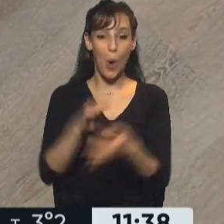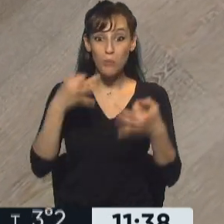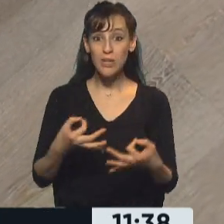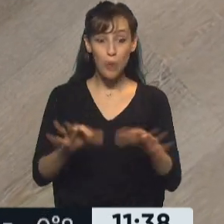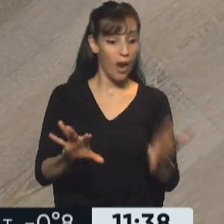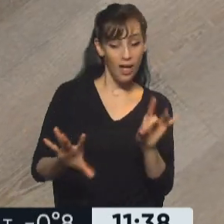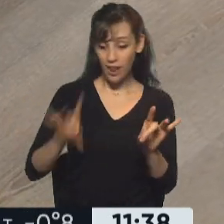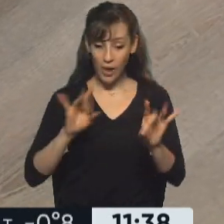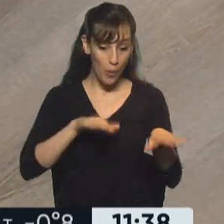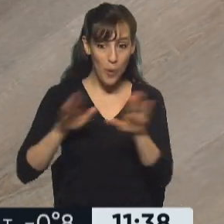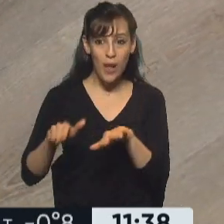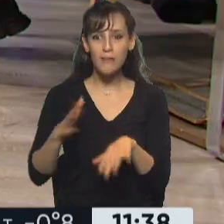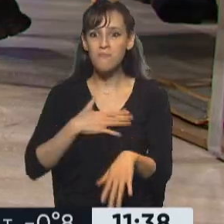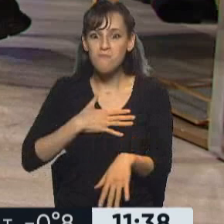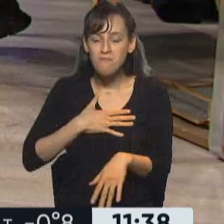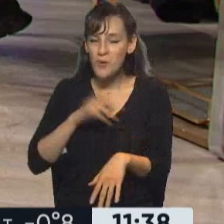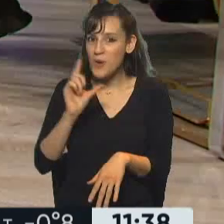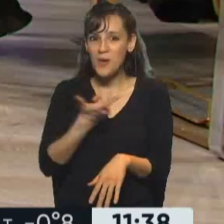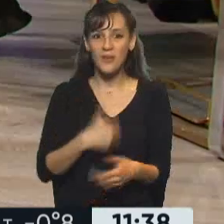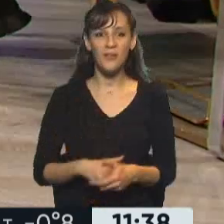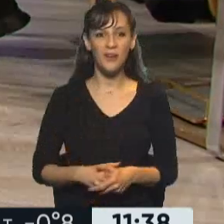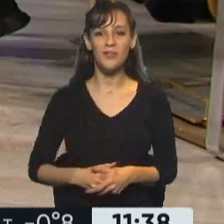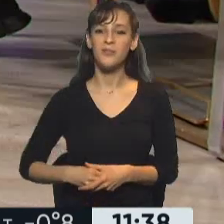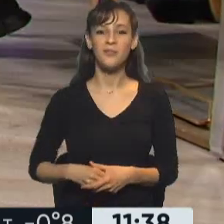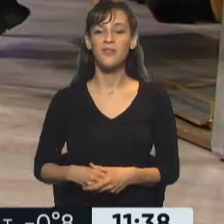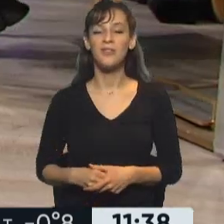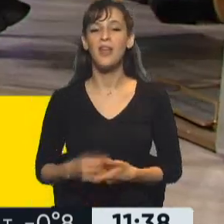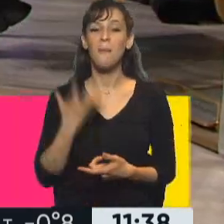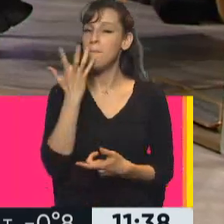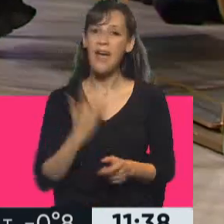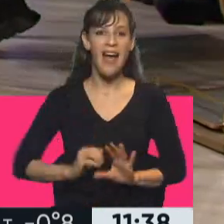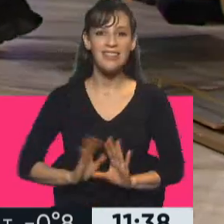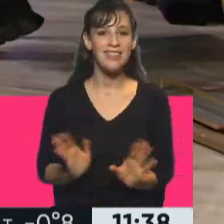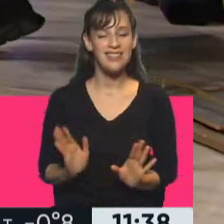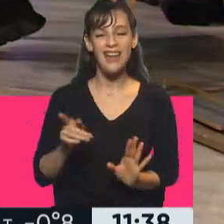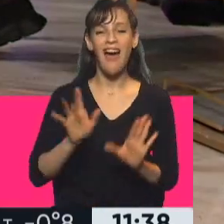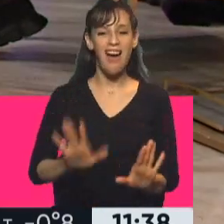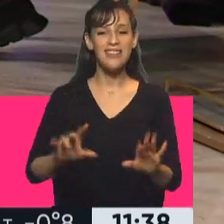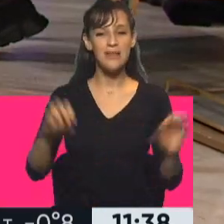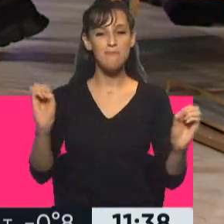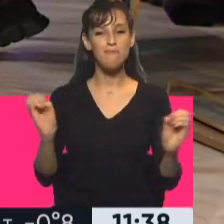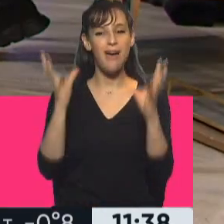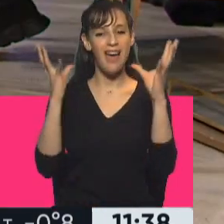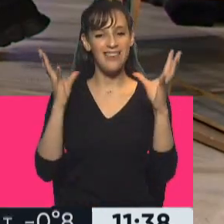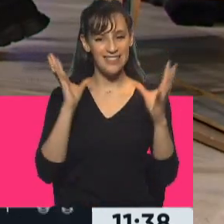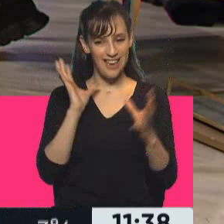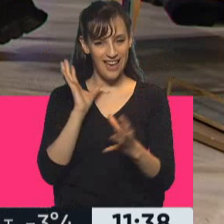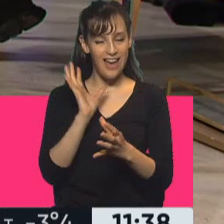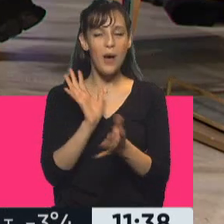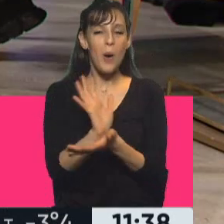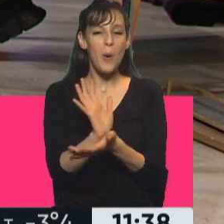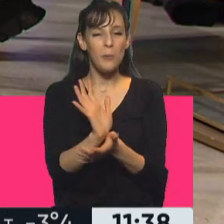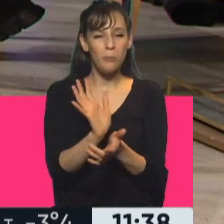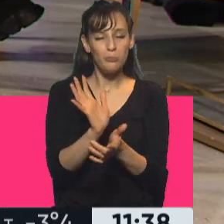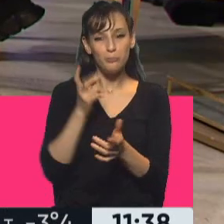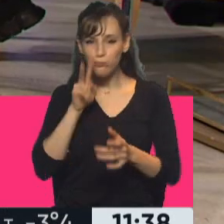demuestra es que hay energía. Esto, ¿eh? ¿Verdad? Qué me encantan estas cosas así de contacto y de que se vean bien de